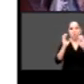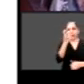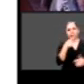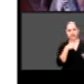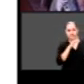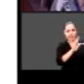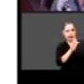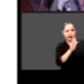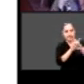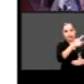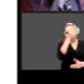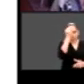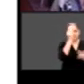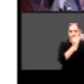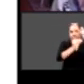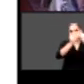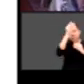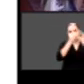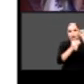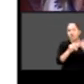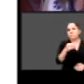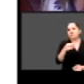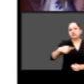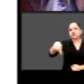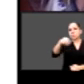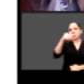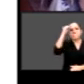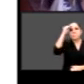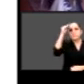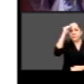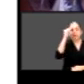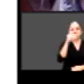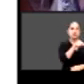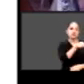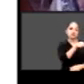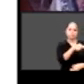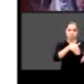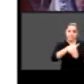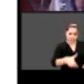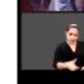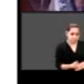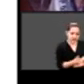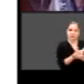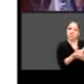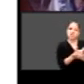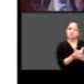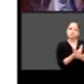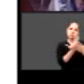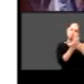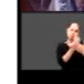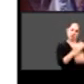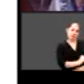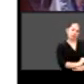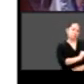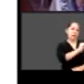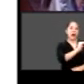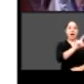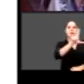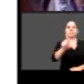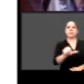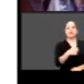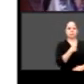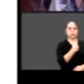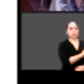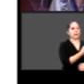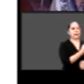nivel de interacción. Había que esperar para educarlos. De hecho, conozco algunos resultados de